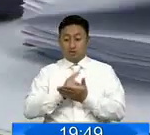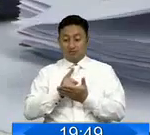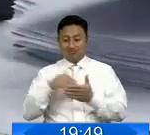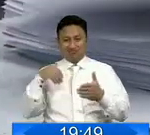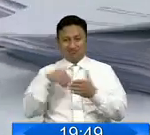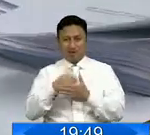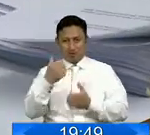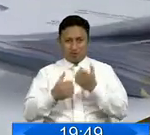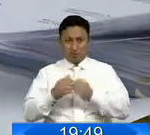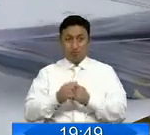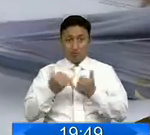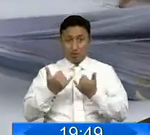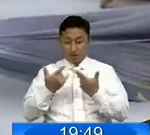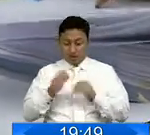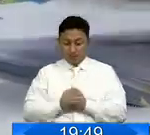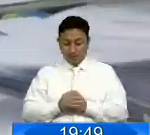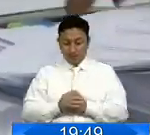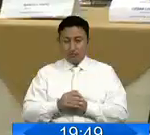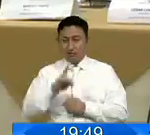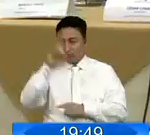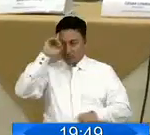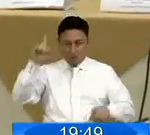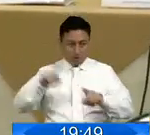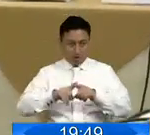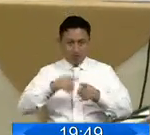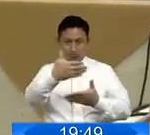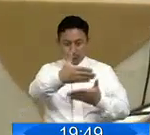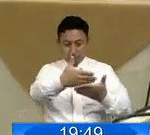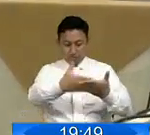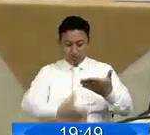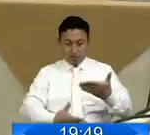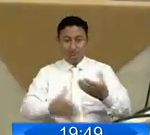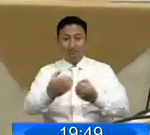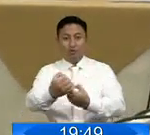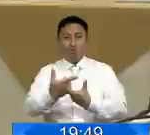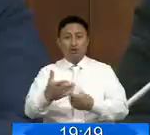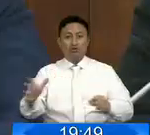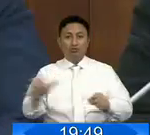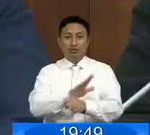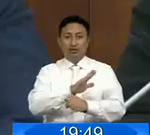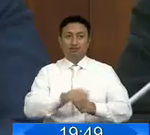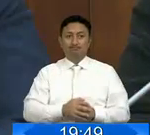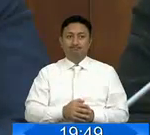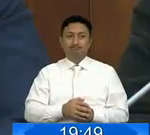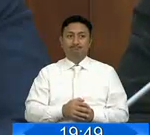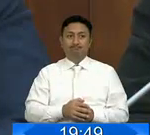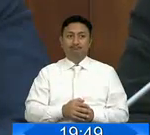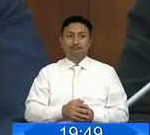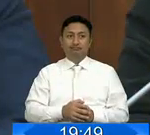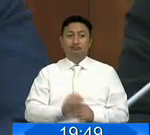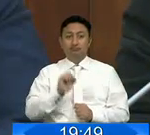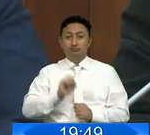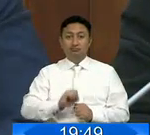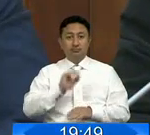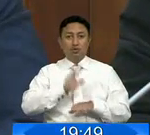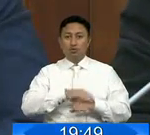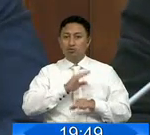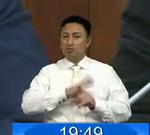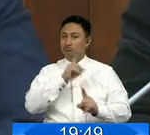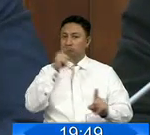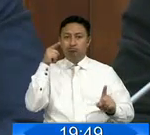final, ahora se espera un documento consolidado que contenga información de relevancia. Hay responsables directos. Nosotros